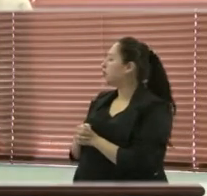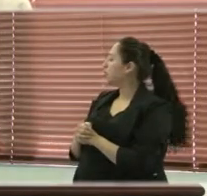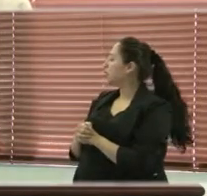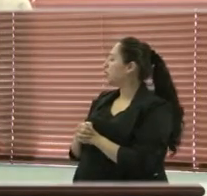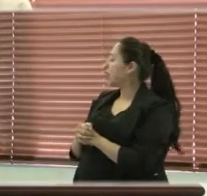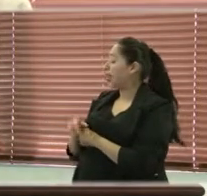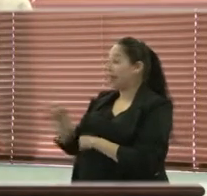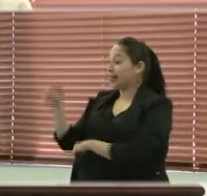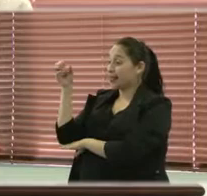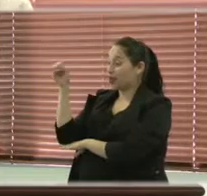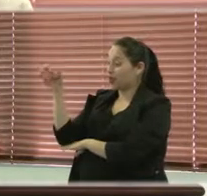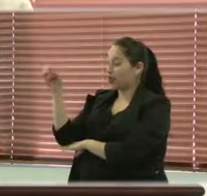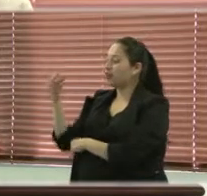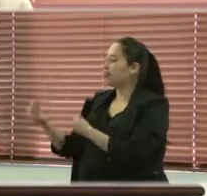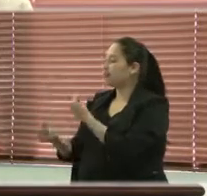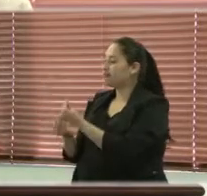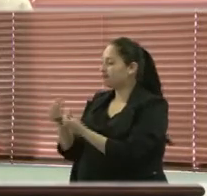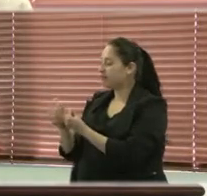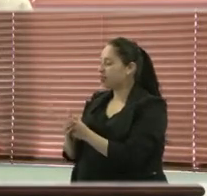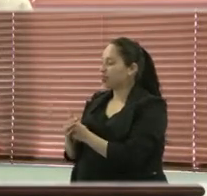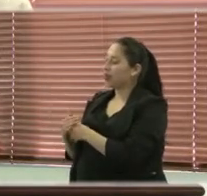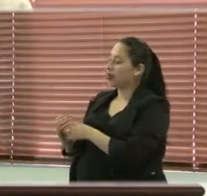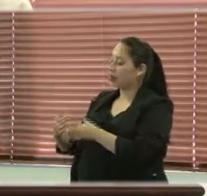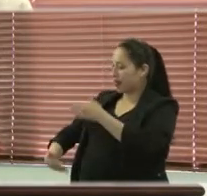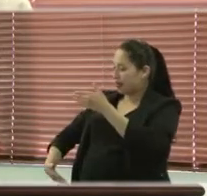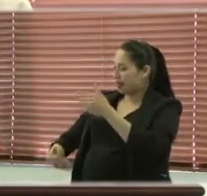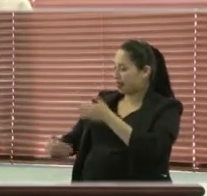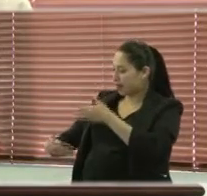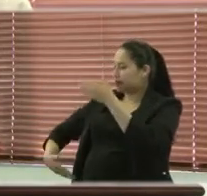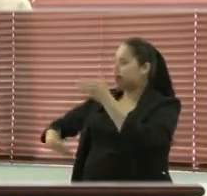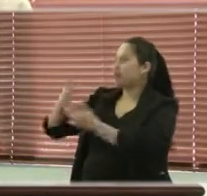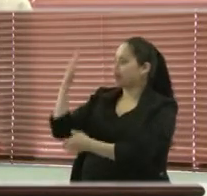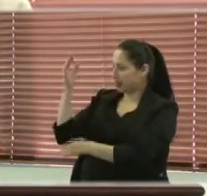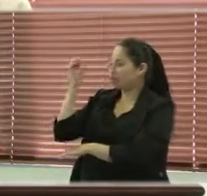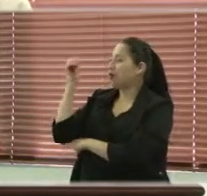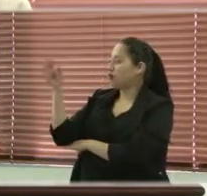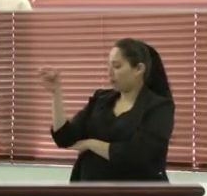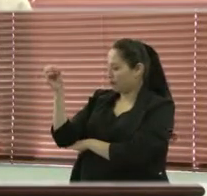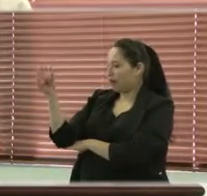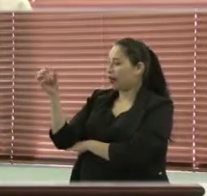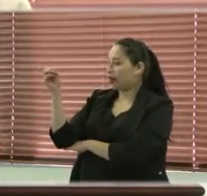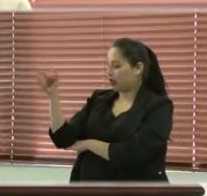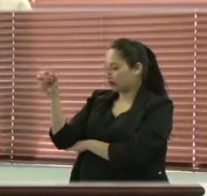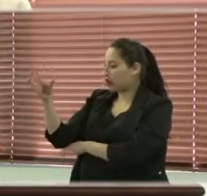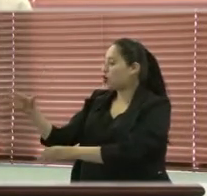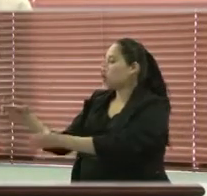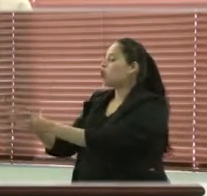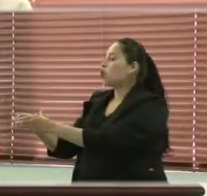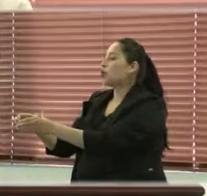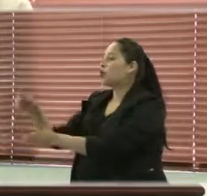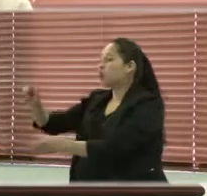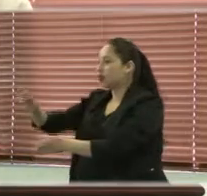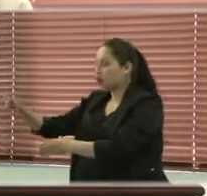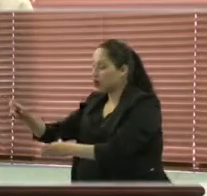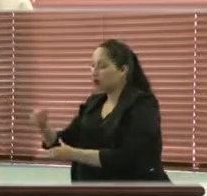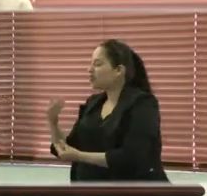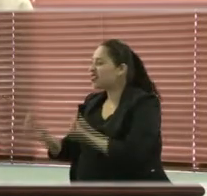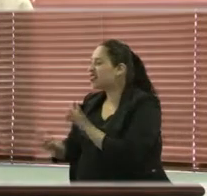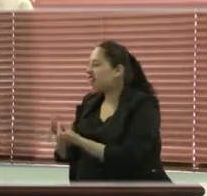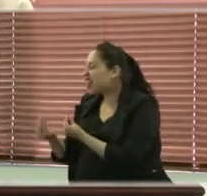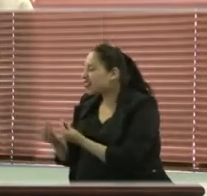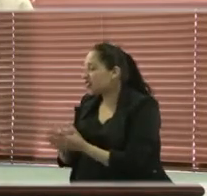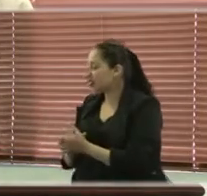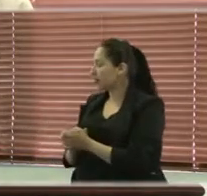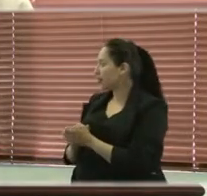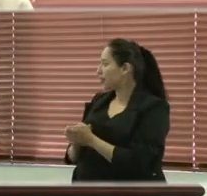Y a partir de entonces pues se constituye la conferencia de Estados partes a partir de de todos los estados partes o sea se va